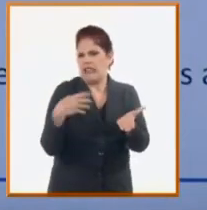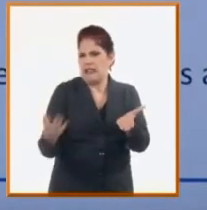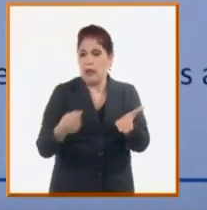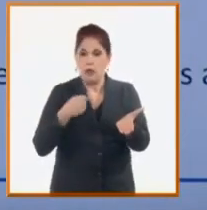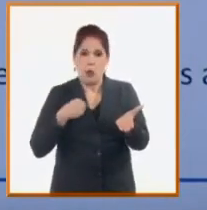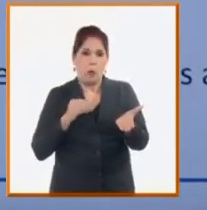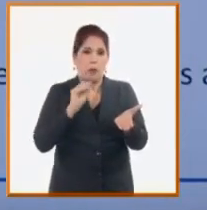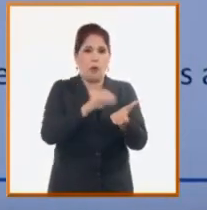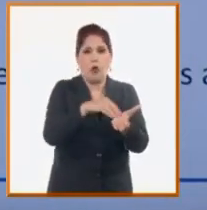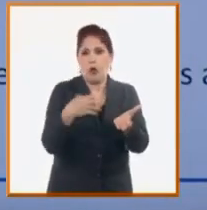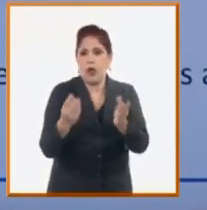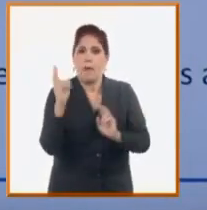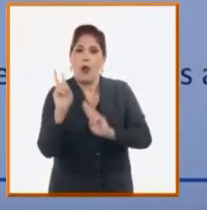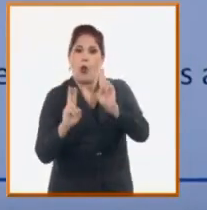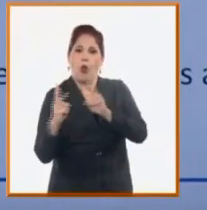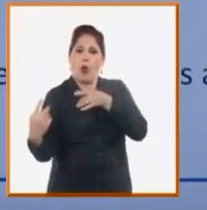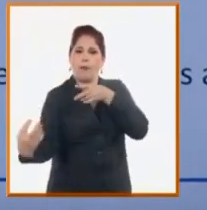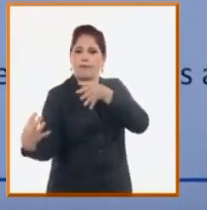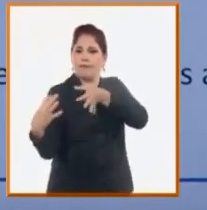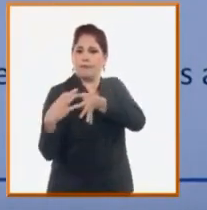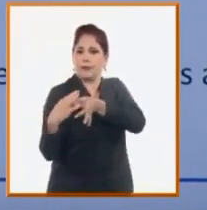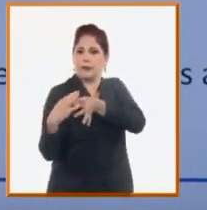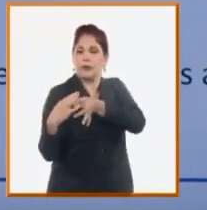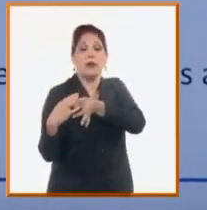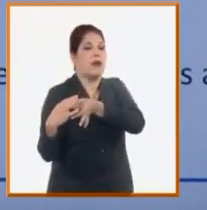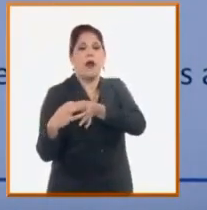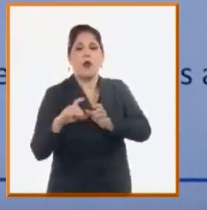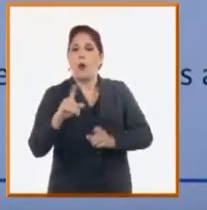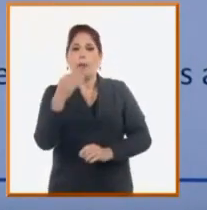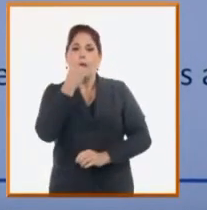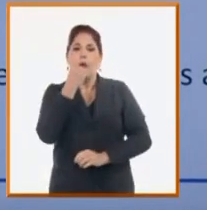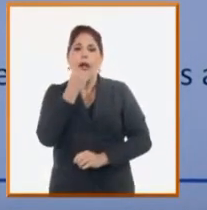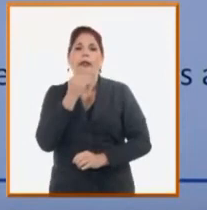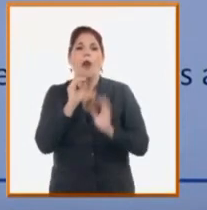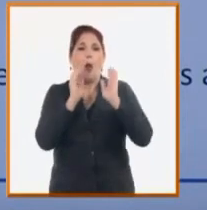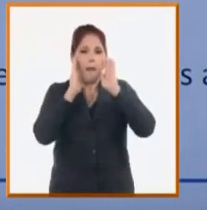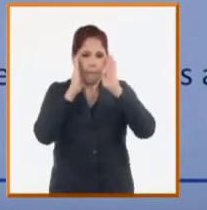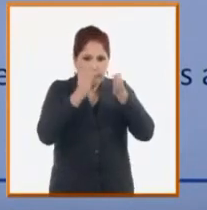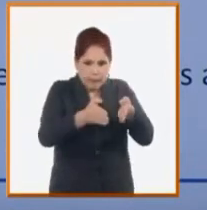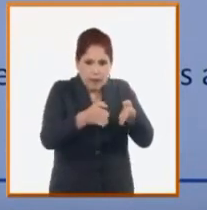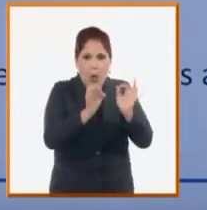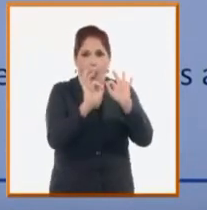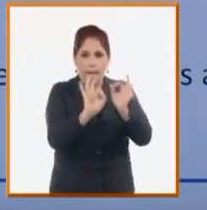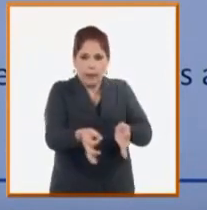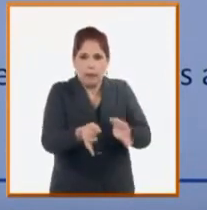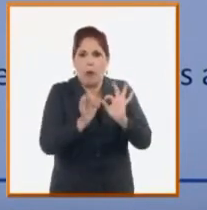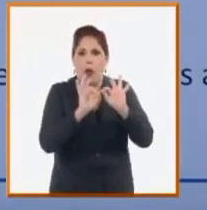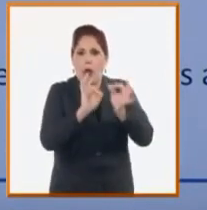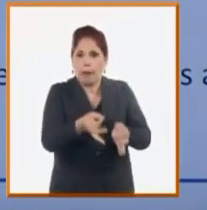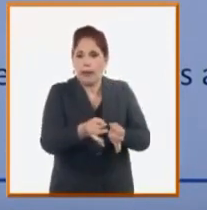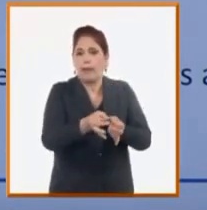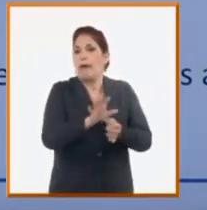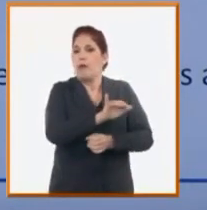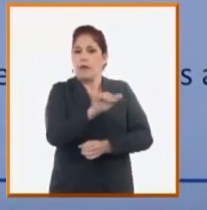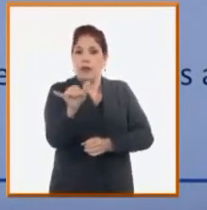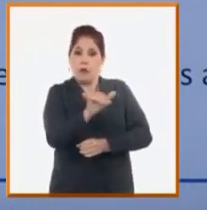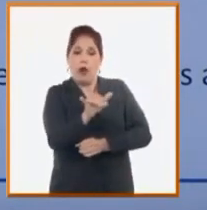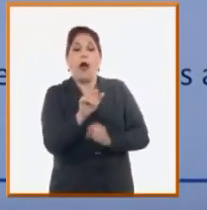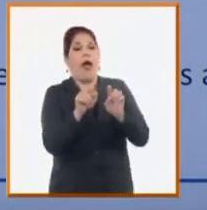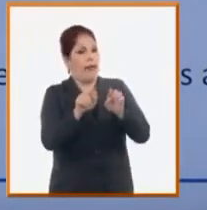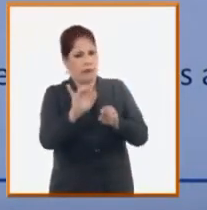porque además también es importante no concentrar la concesión de capacidades en los mismos actores. Si en definitiva las capacidades están en